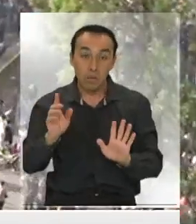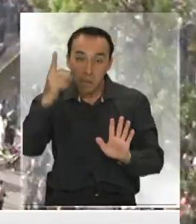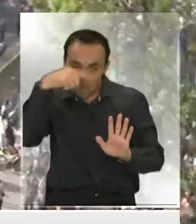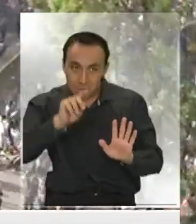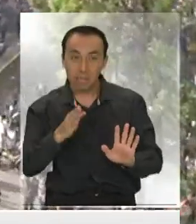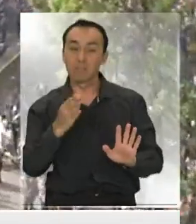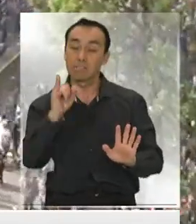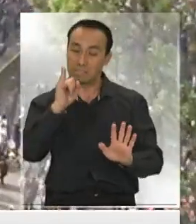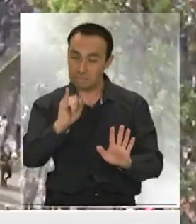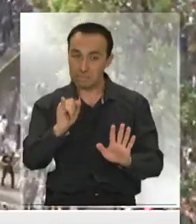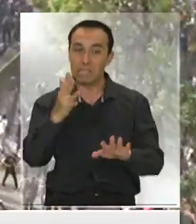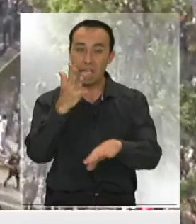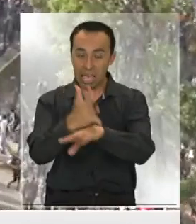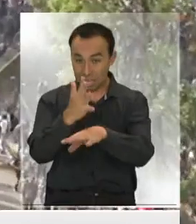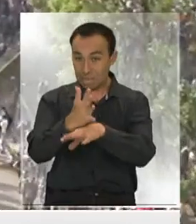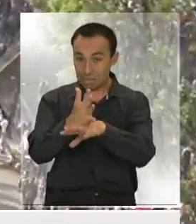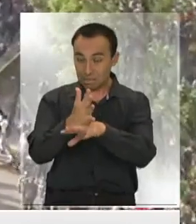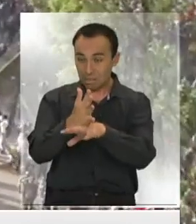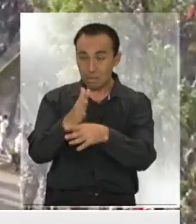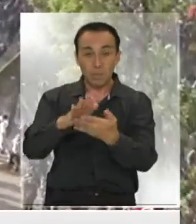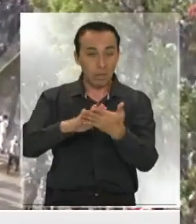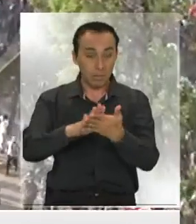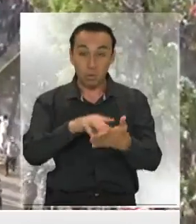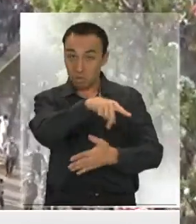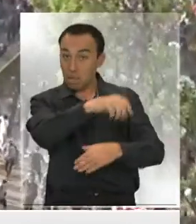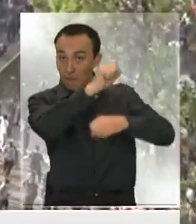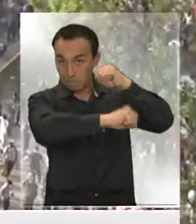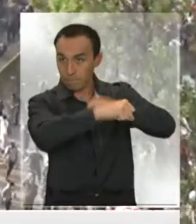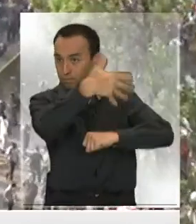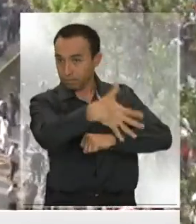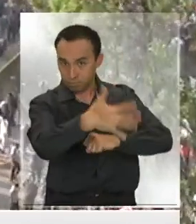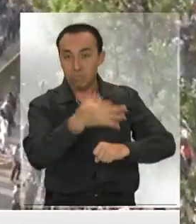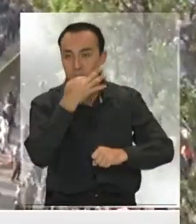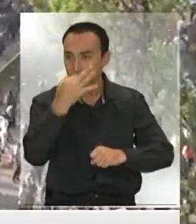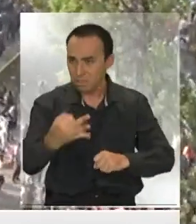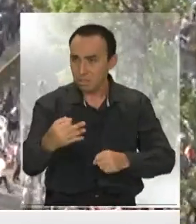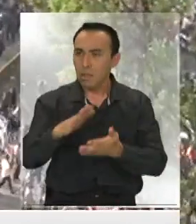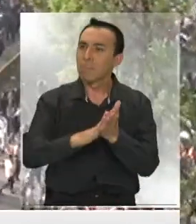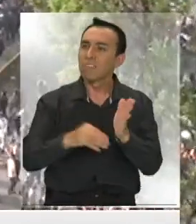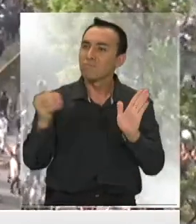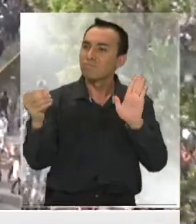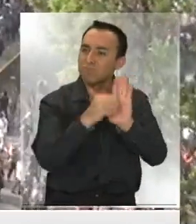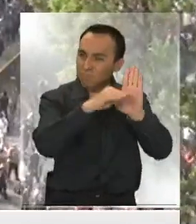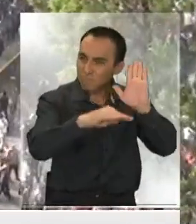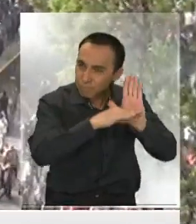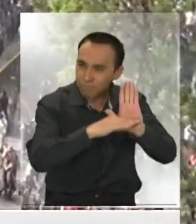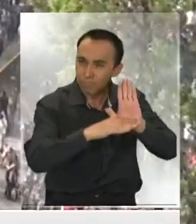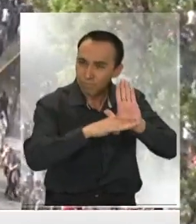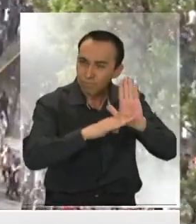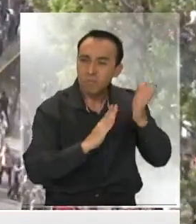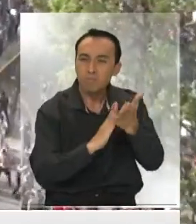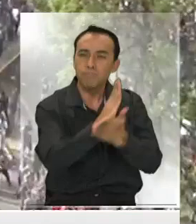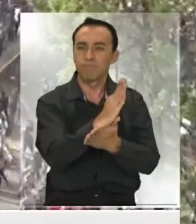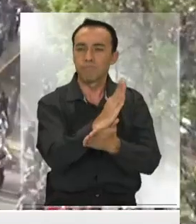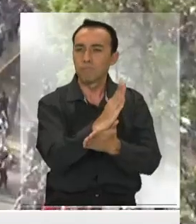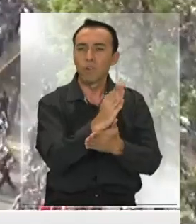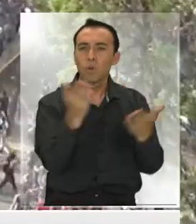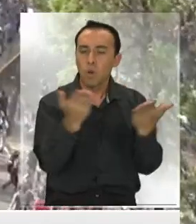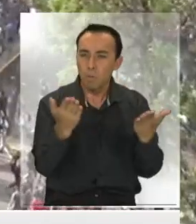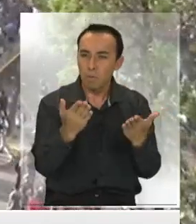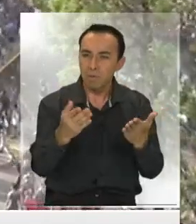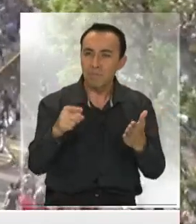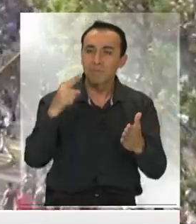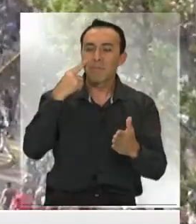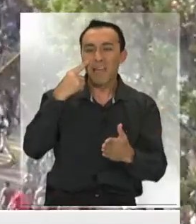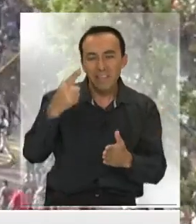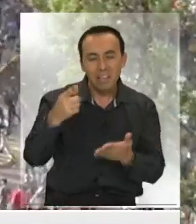decir que lo que ha hecho Andrónico Luksic es fijar de alguna manera también la pauta con lo que ha escrito en